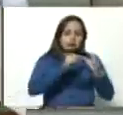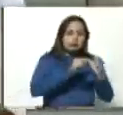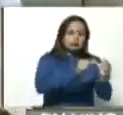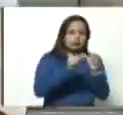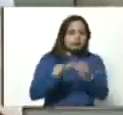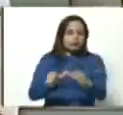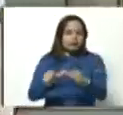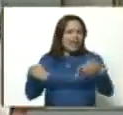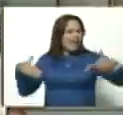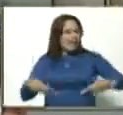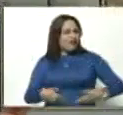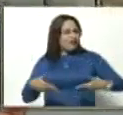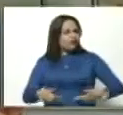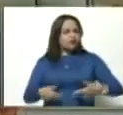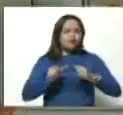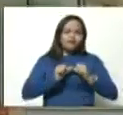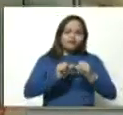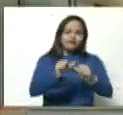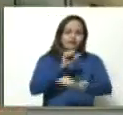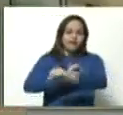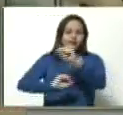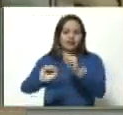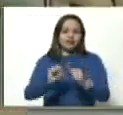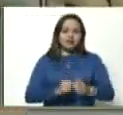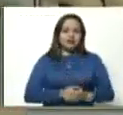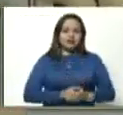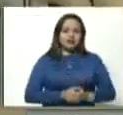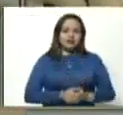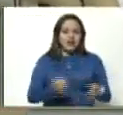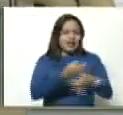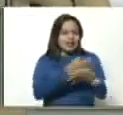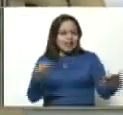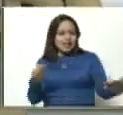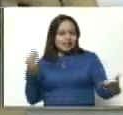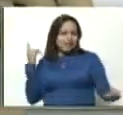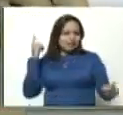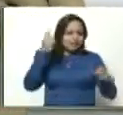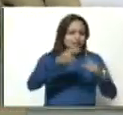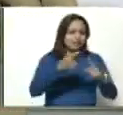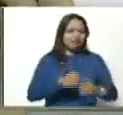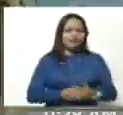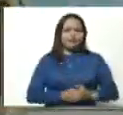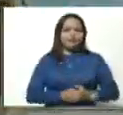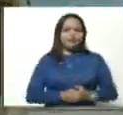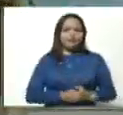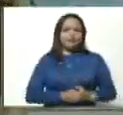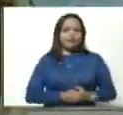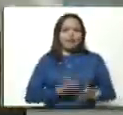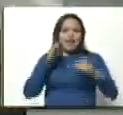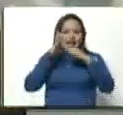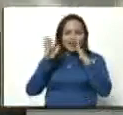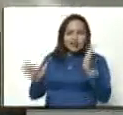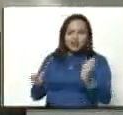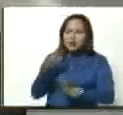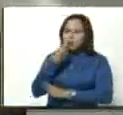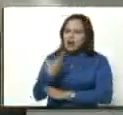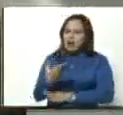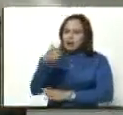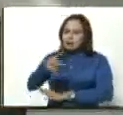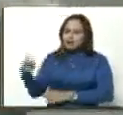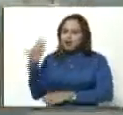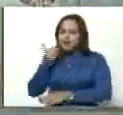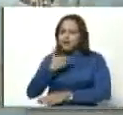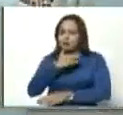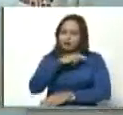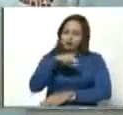lucha, en la excelencia en lo que vamos, disminuyendo los pacientes, somos un hospital de referencia y